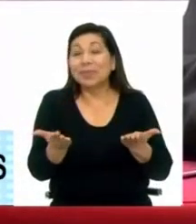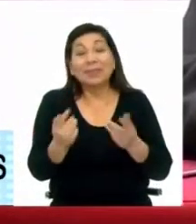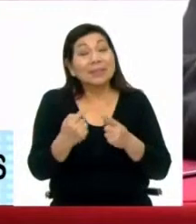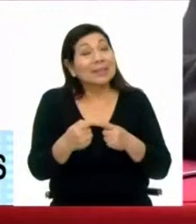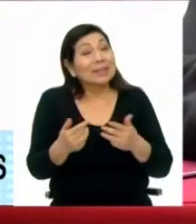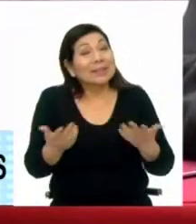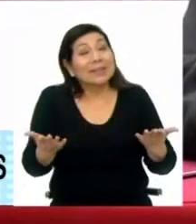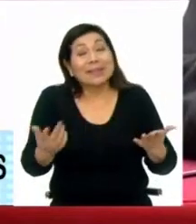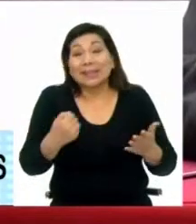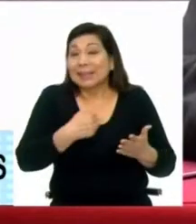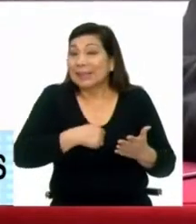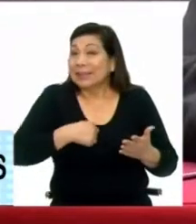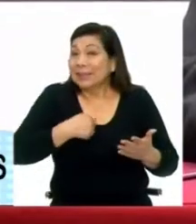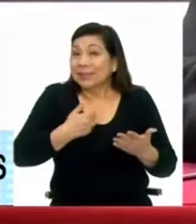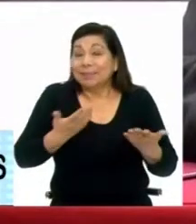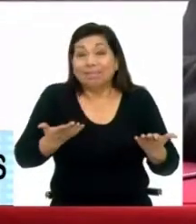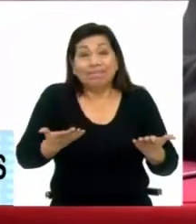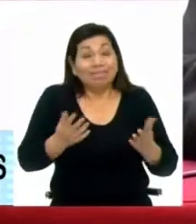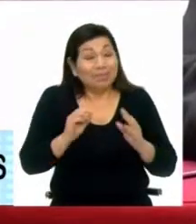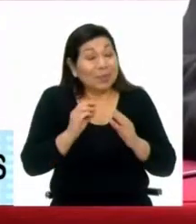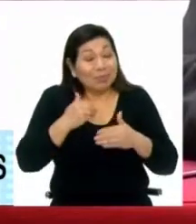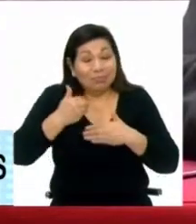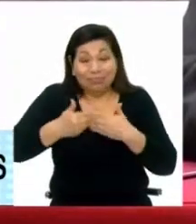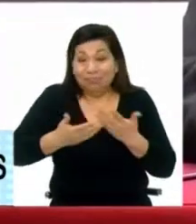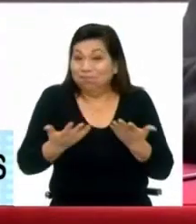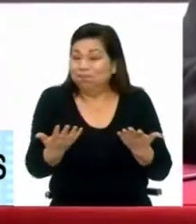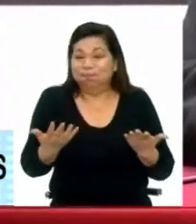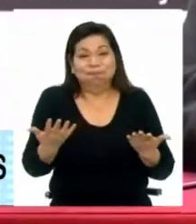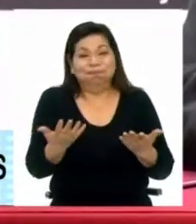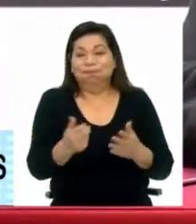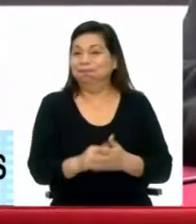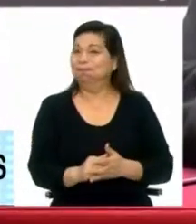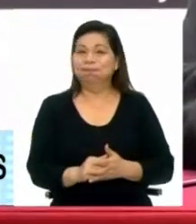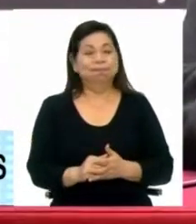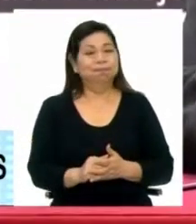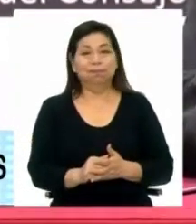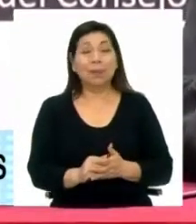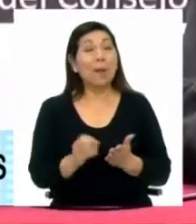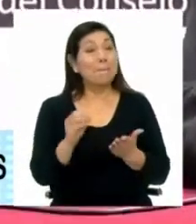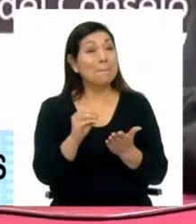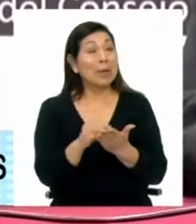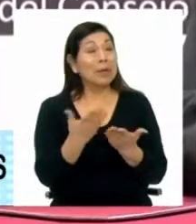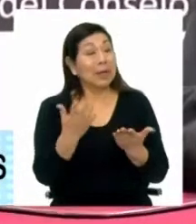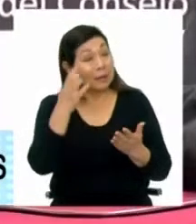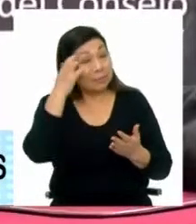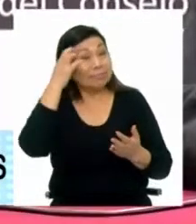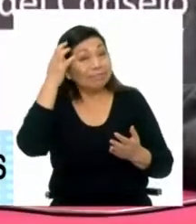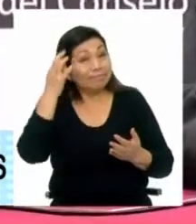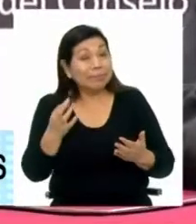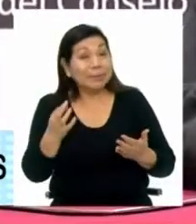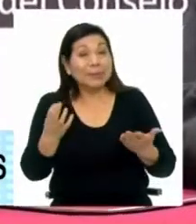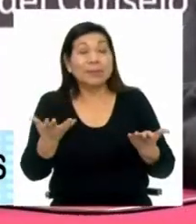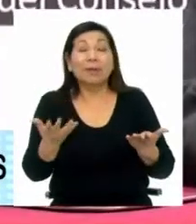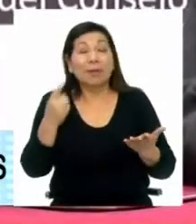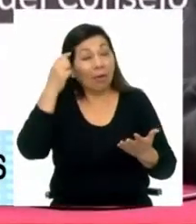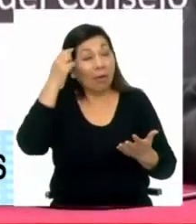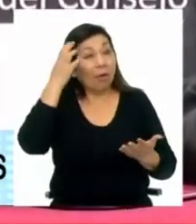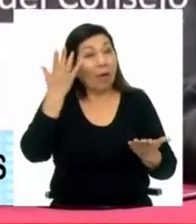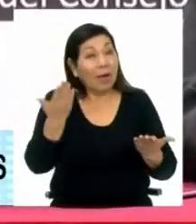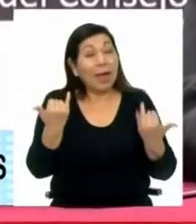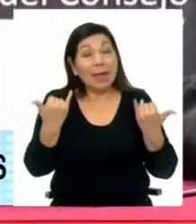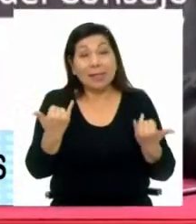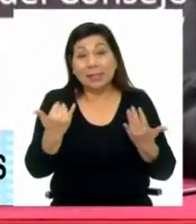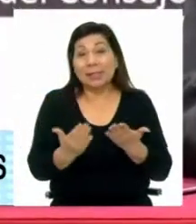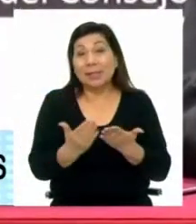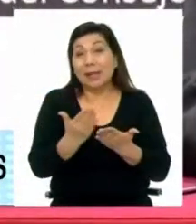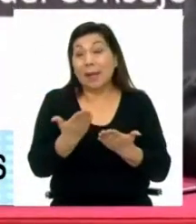sucedió esta situación que ha precipitado, digamos, además una decisión. Creo que frente a